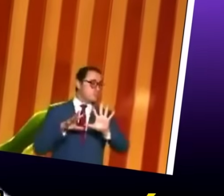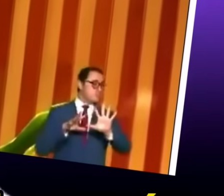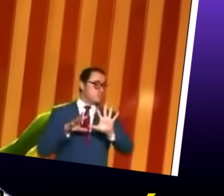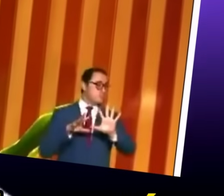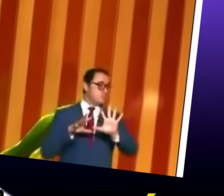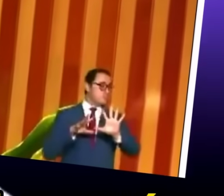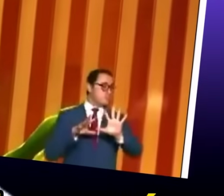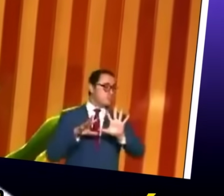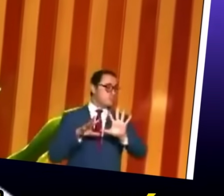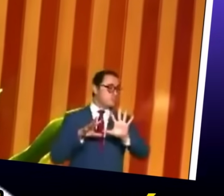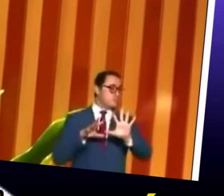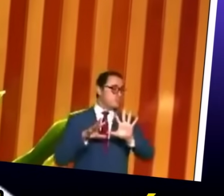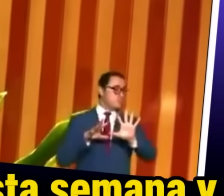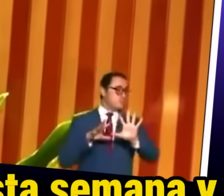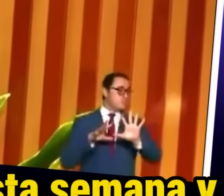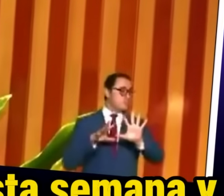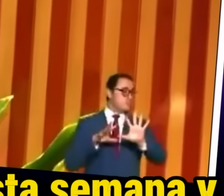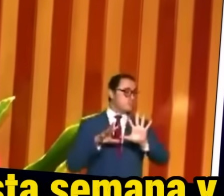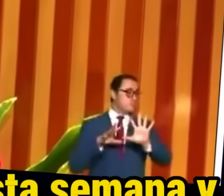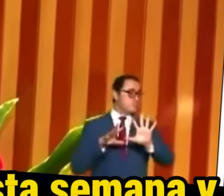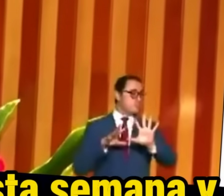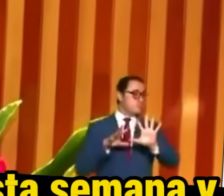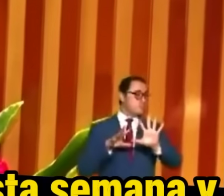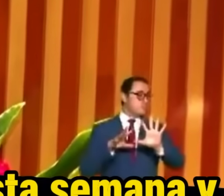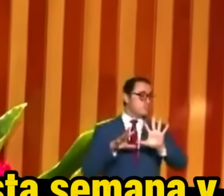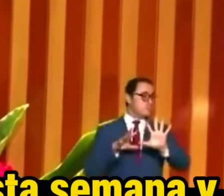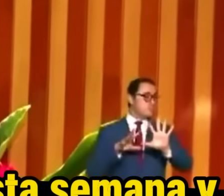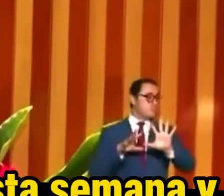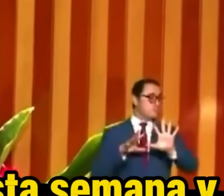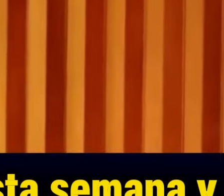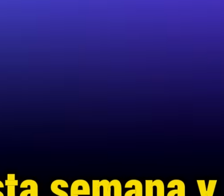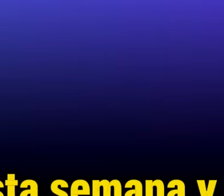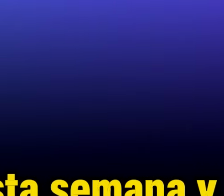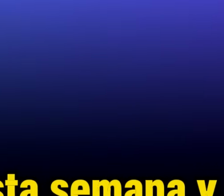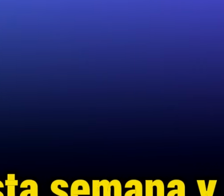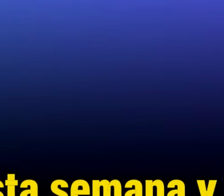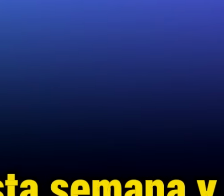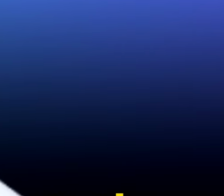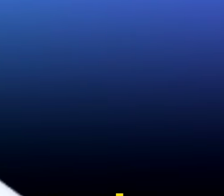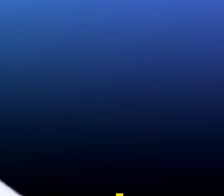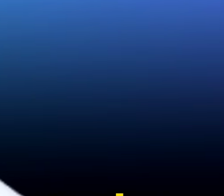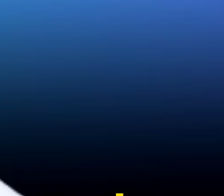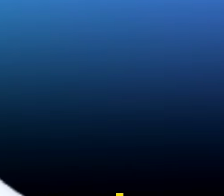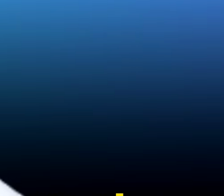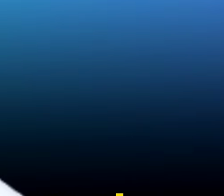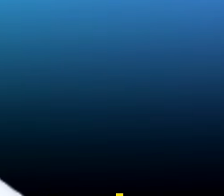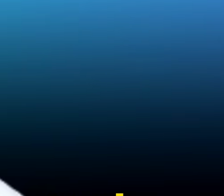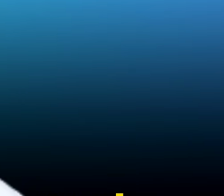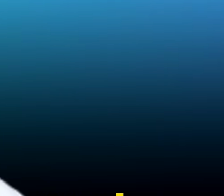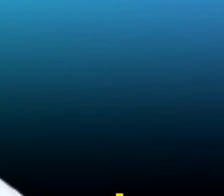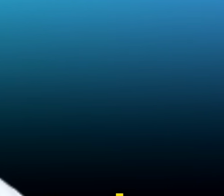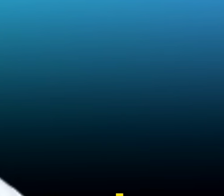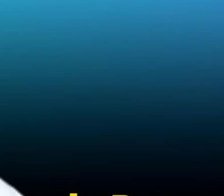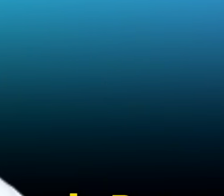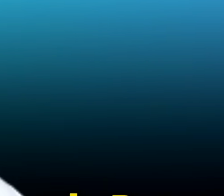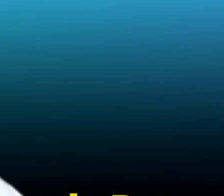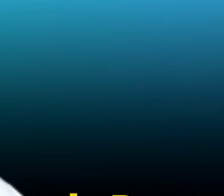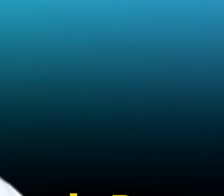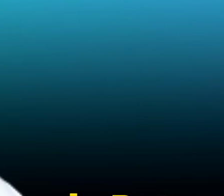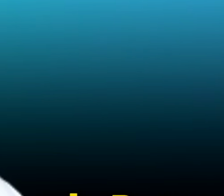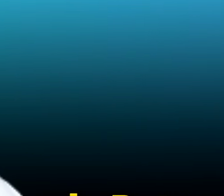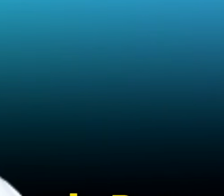Y hasta el mismo Peñalosa cayó, compartió el video de Revista Semana y mencionó: hay quienes pretenden entender